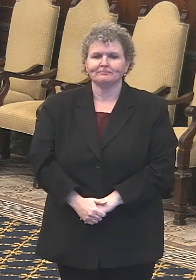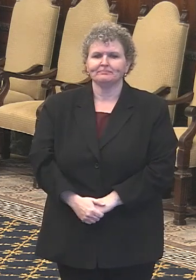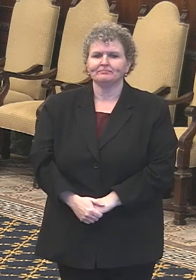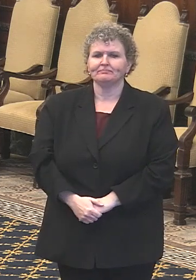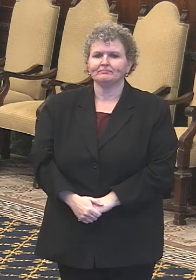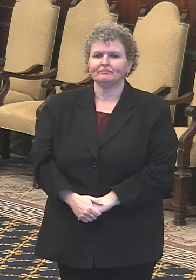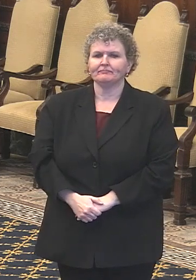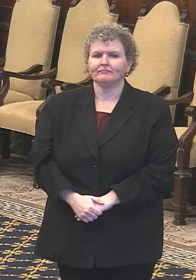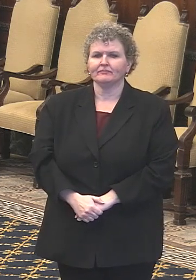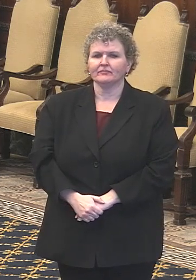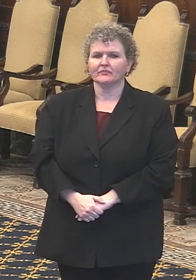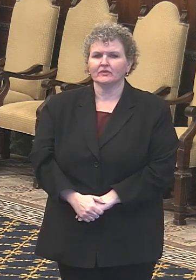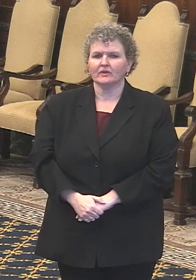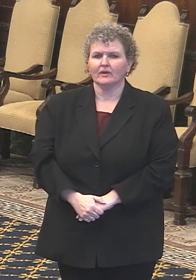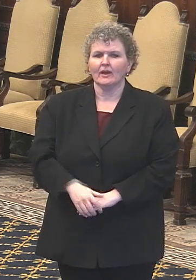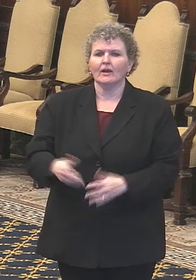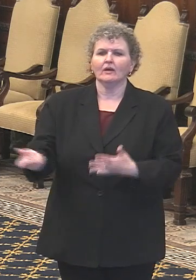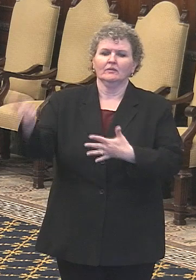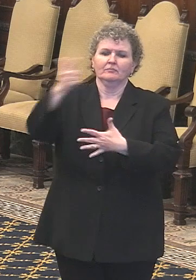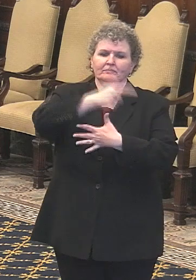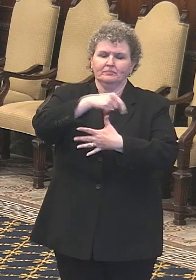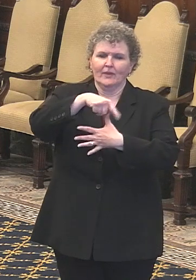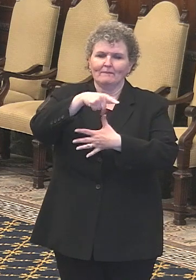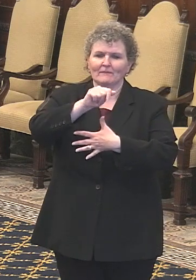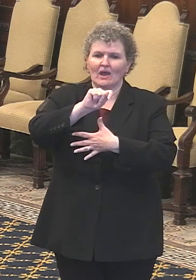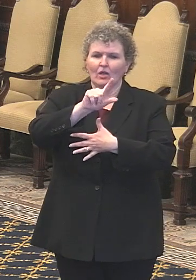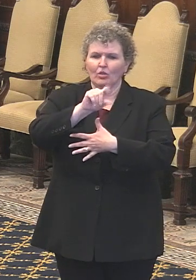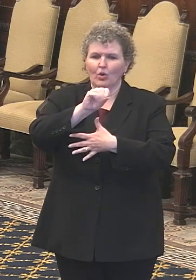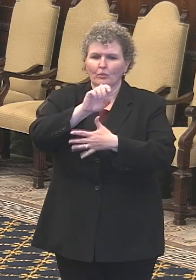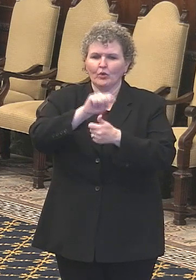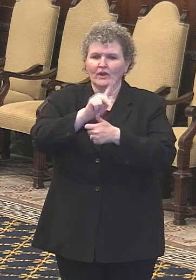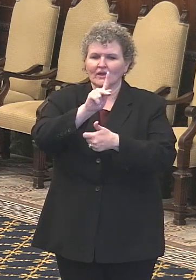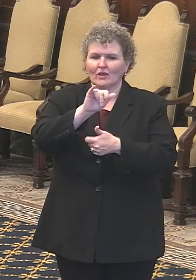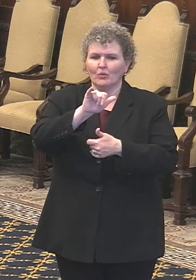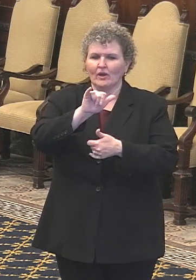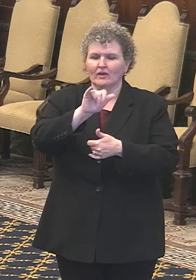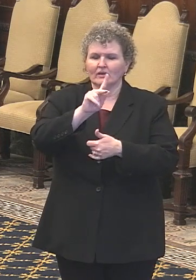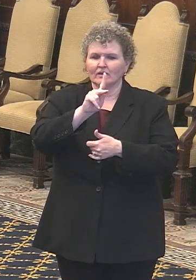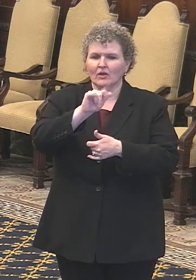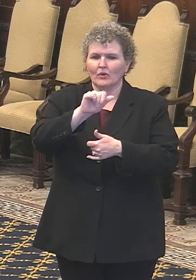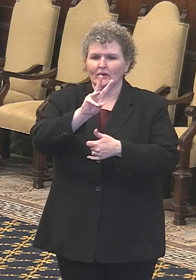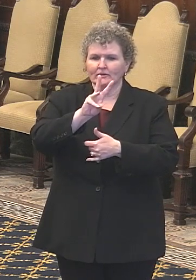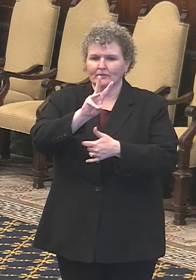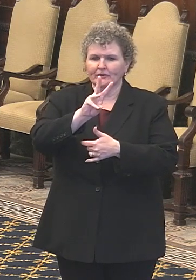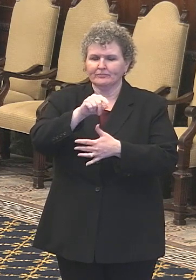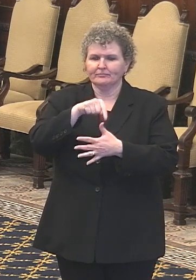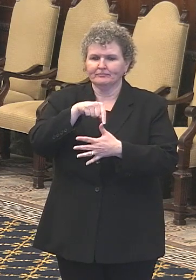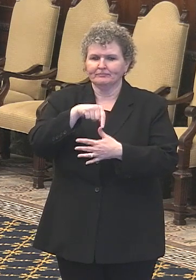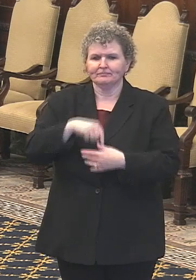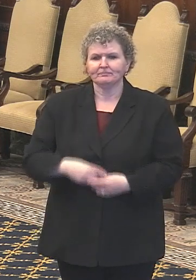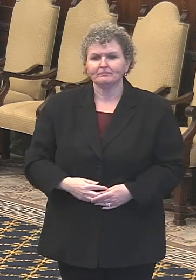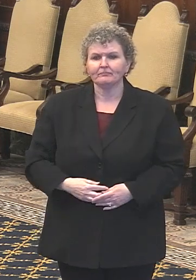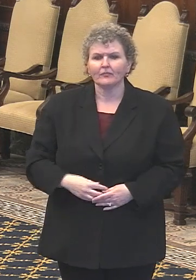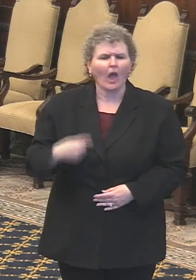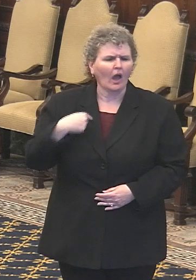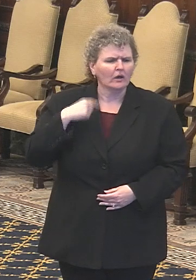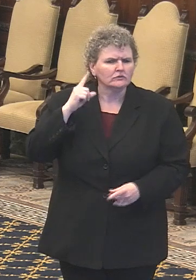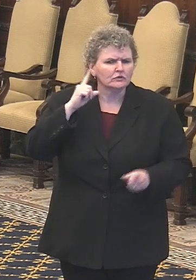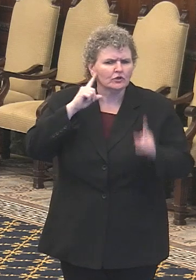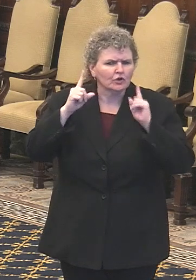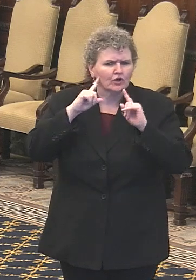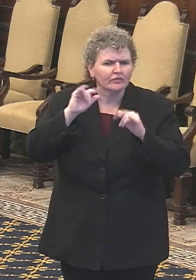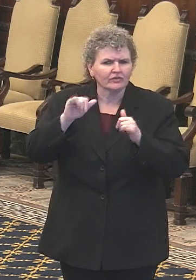miedo es los anunciamientos que salen de la Casa Blanca que dicen de que vamos a volver a renacer con la Pascua y que